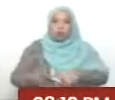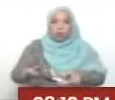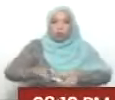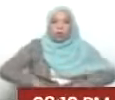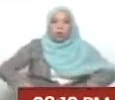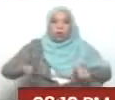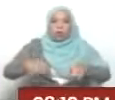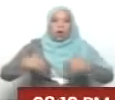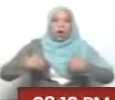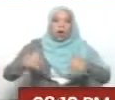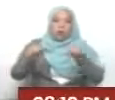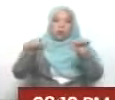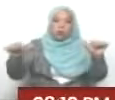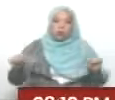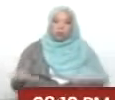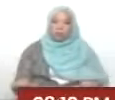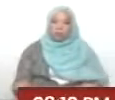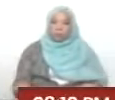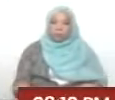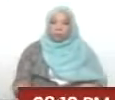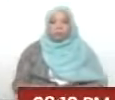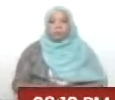seguir